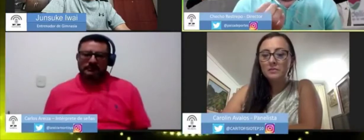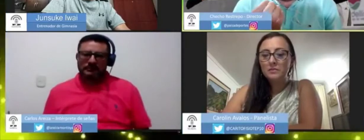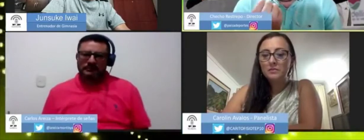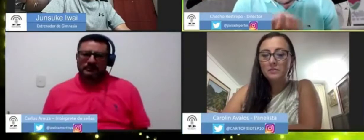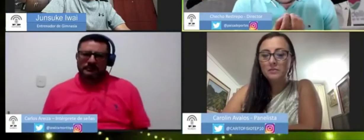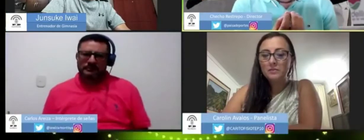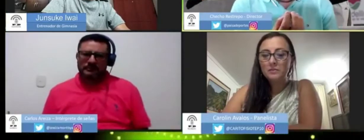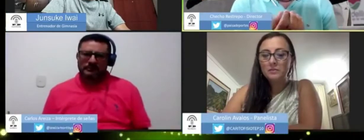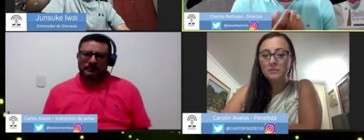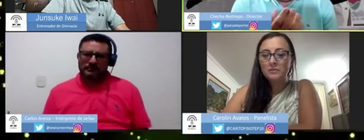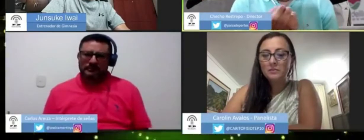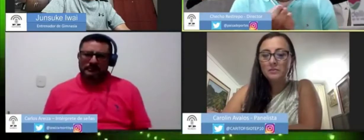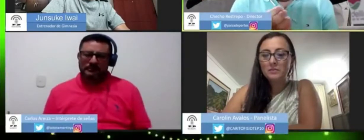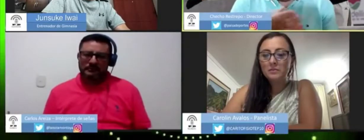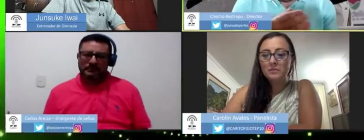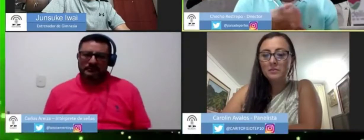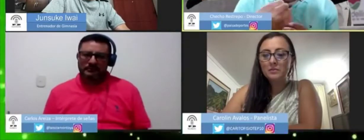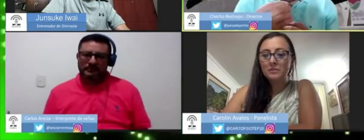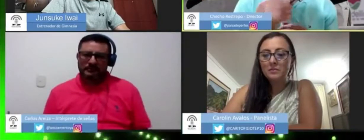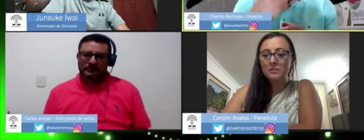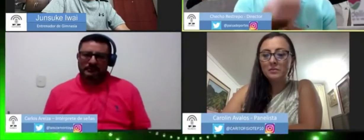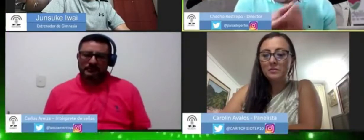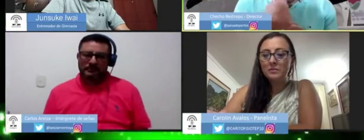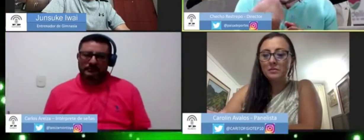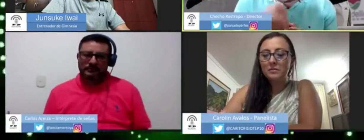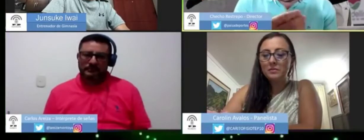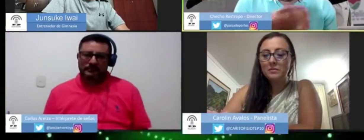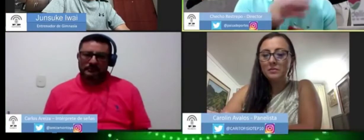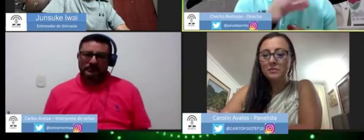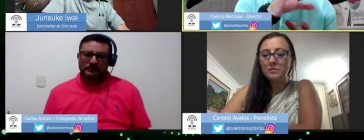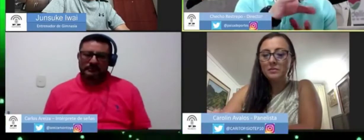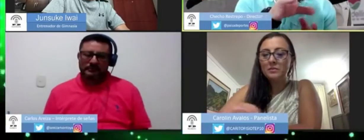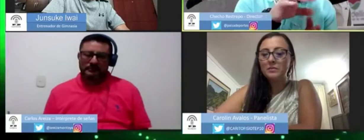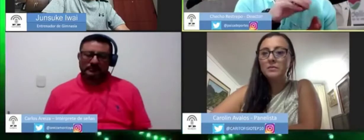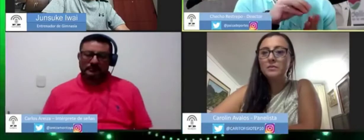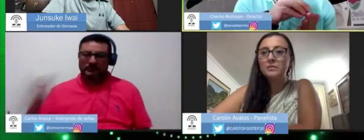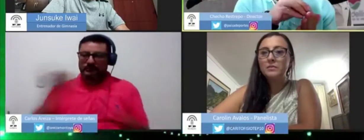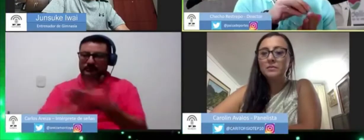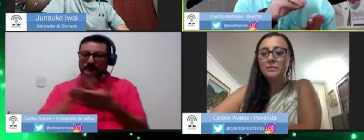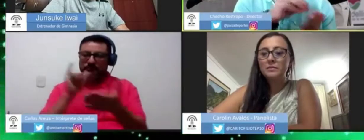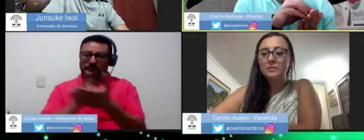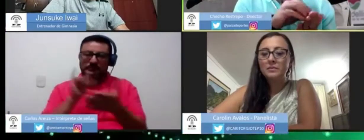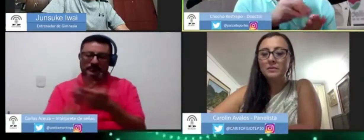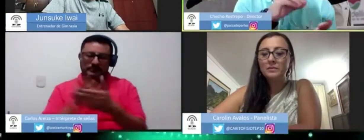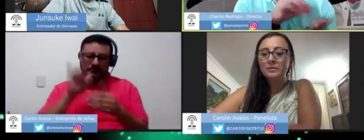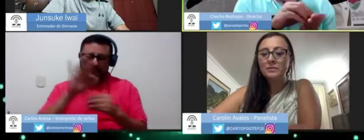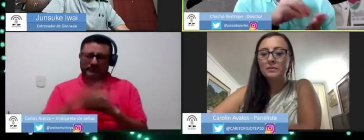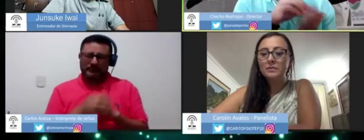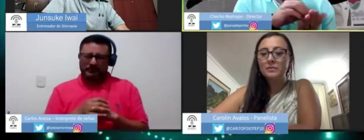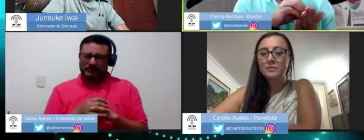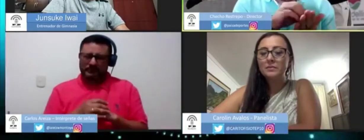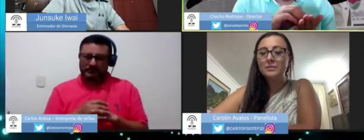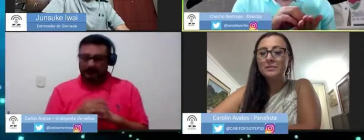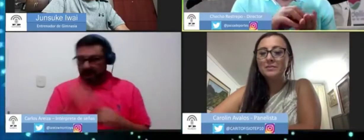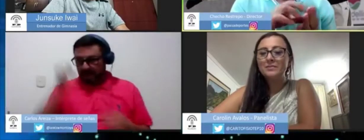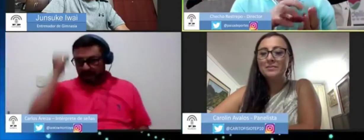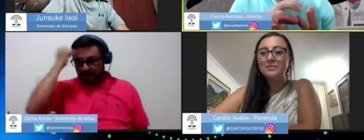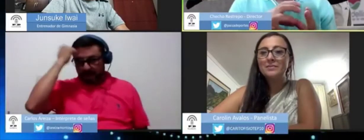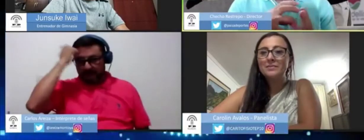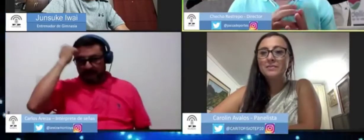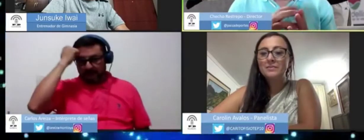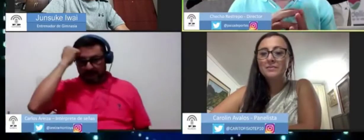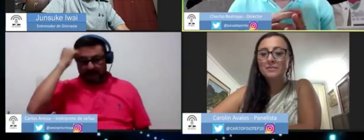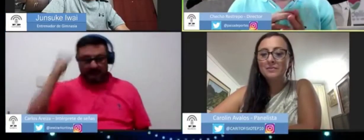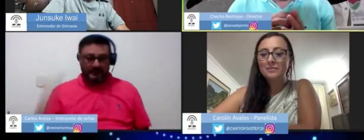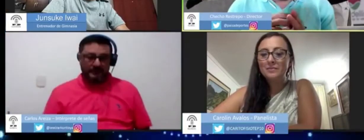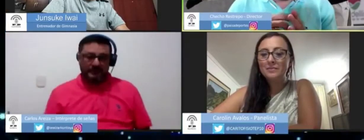¿Qué tanto, porque para retomar ese tema, pero con respecto al profe, a Yuski, usted